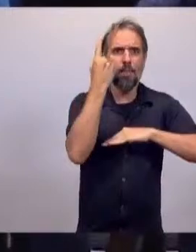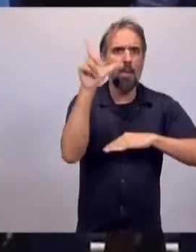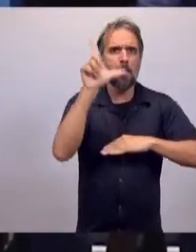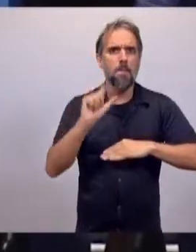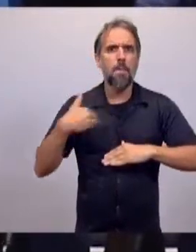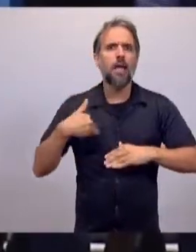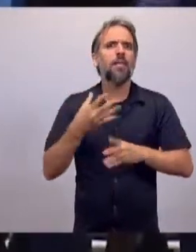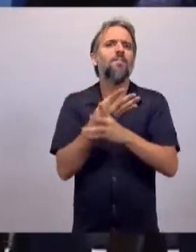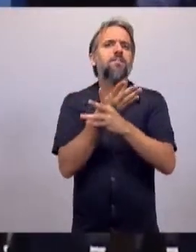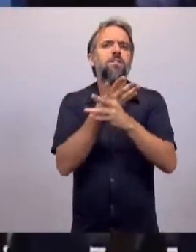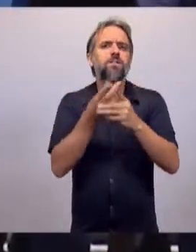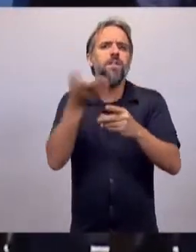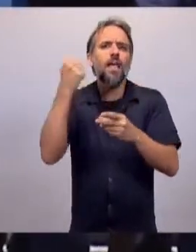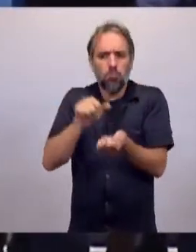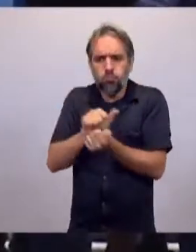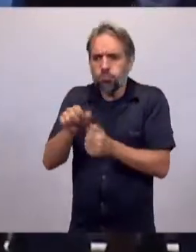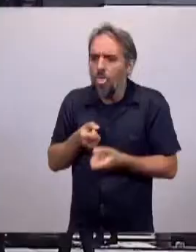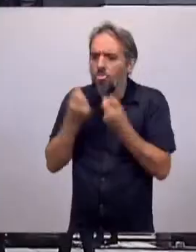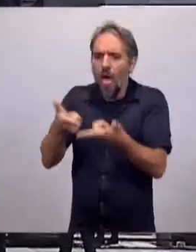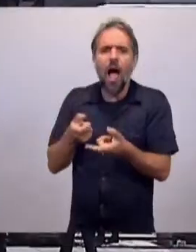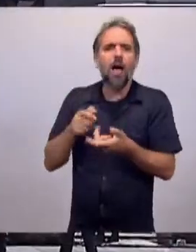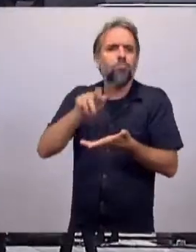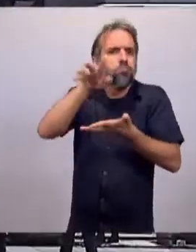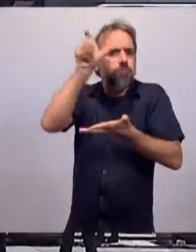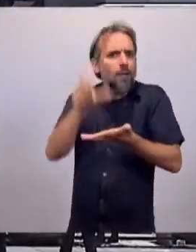en terminar con el alfabetismo en el mundo.